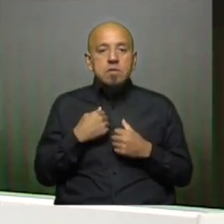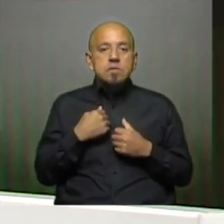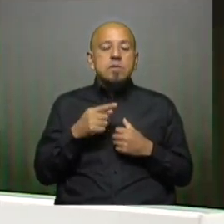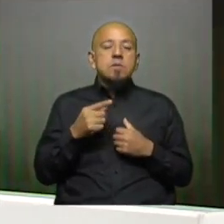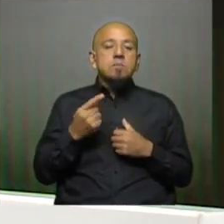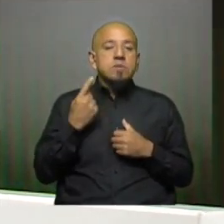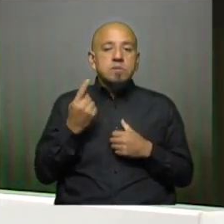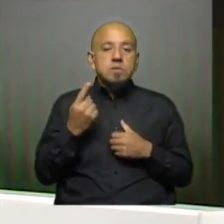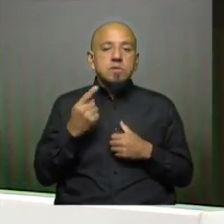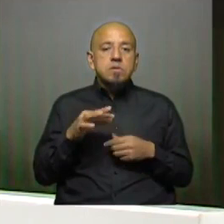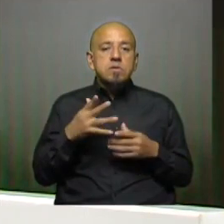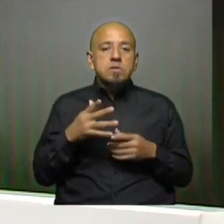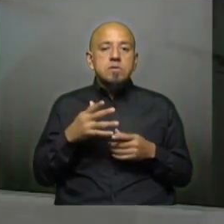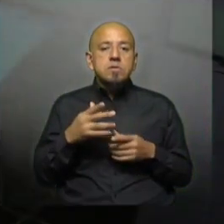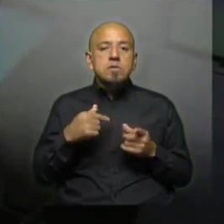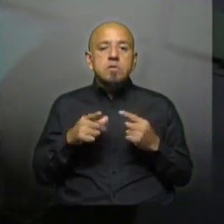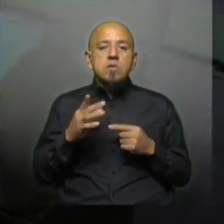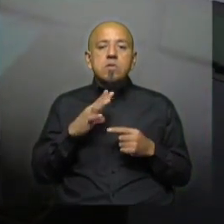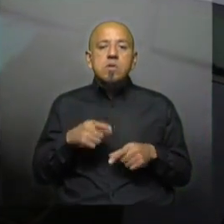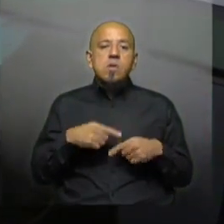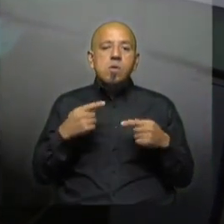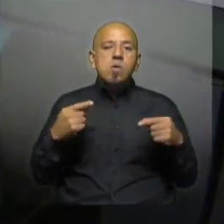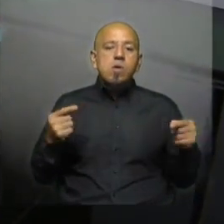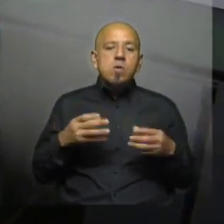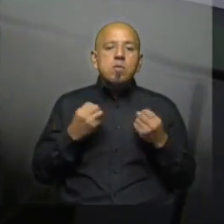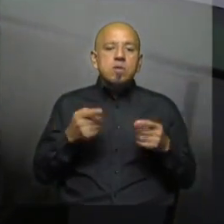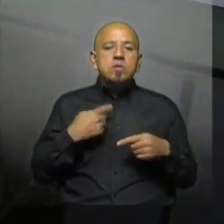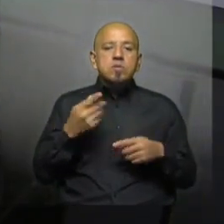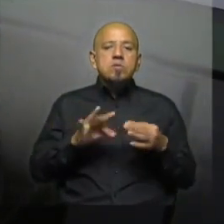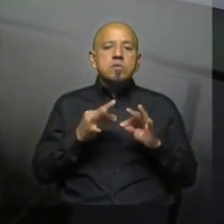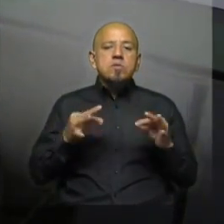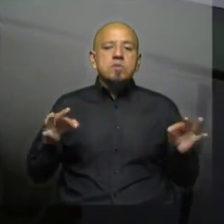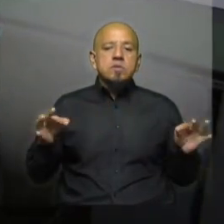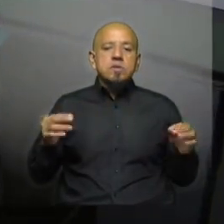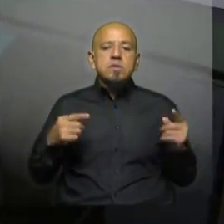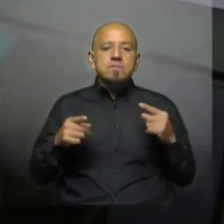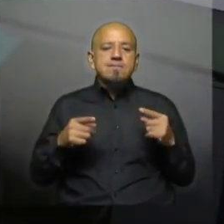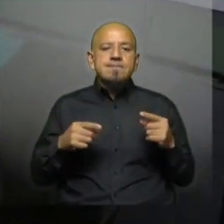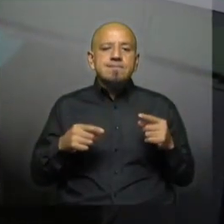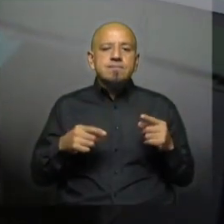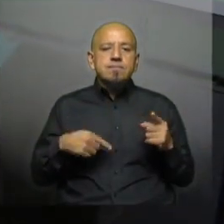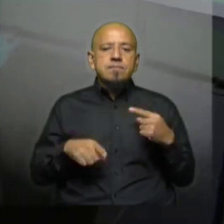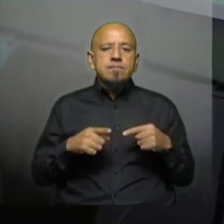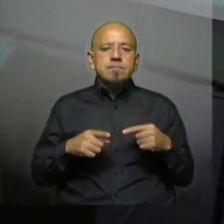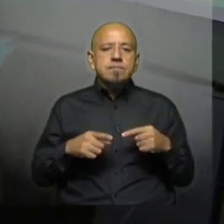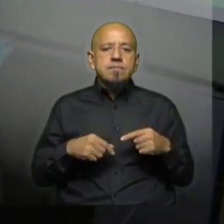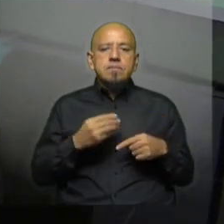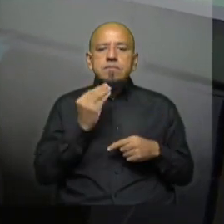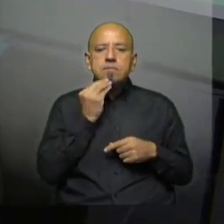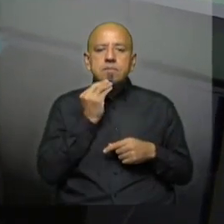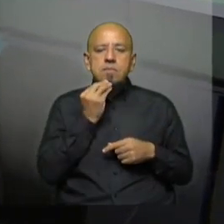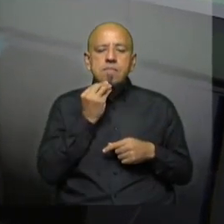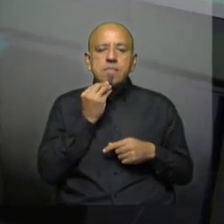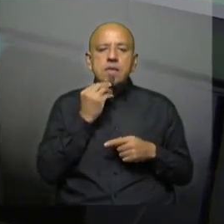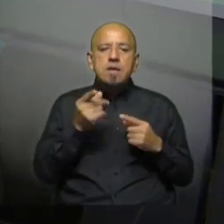central para ver cómo cosas que... Porque las otras frases por ahí son como trascendentes, ¿viste? Es trascendente, es Valle, es